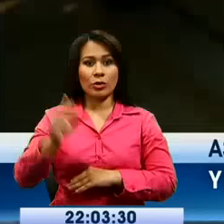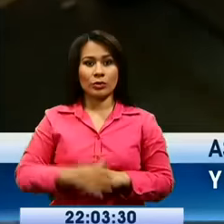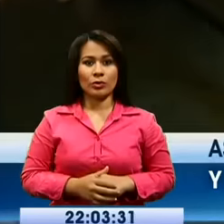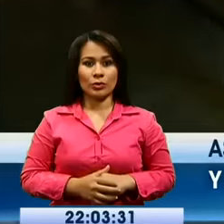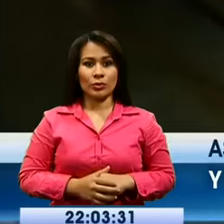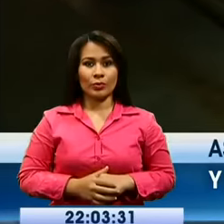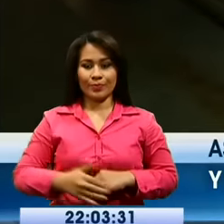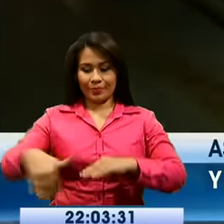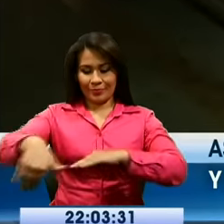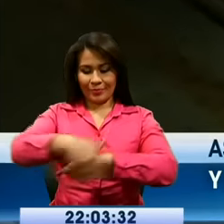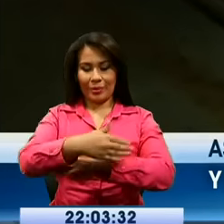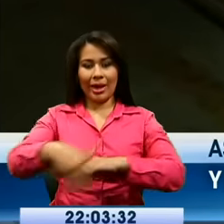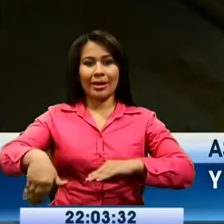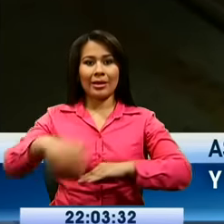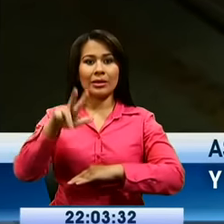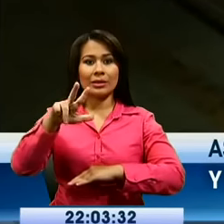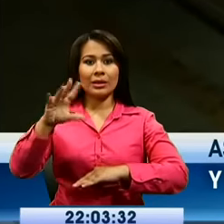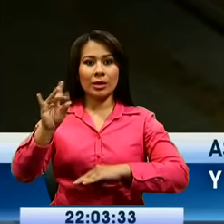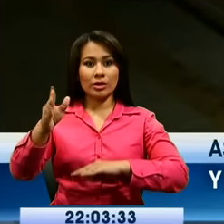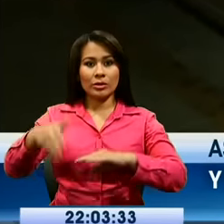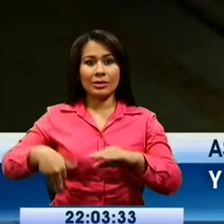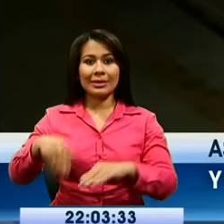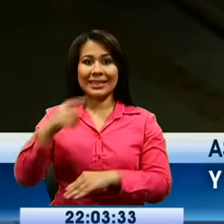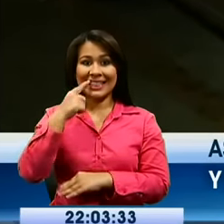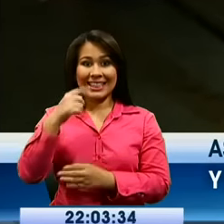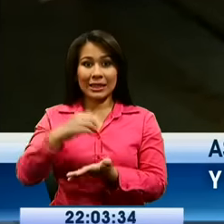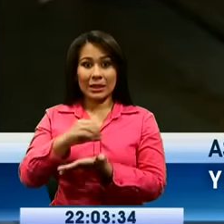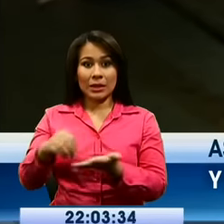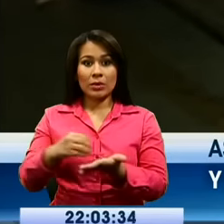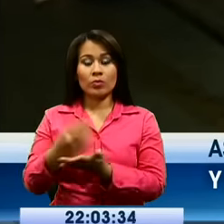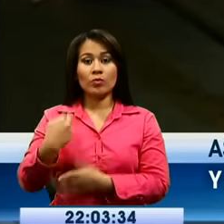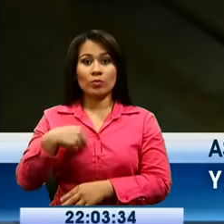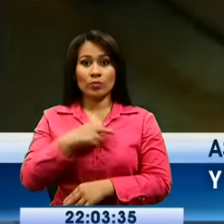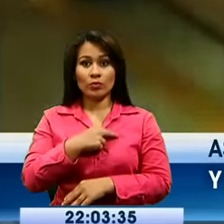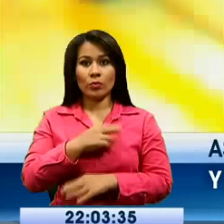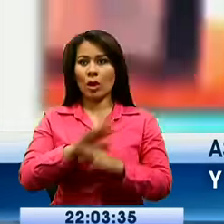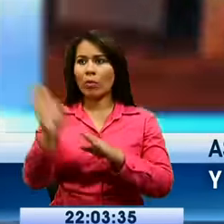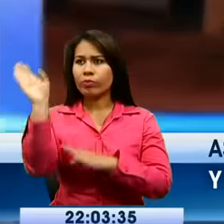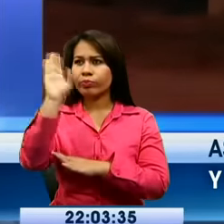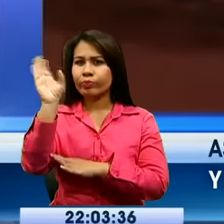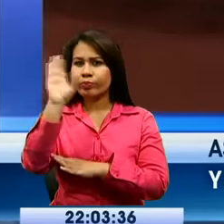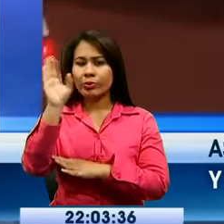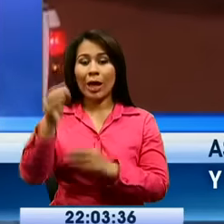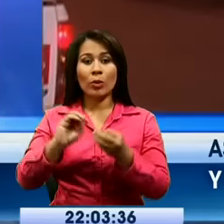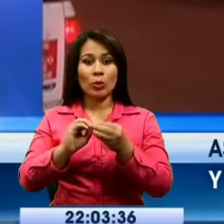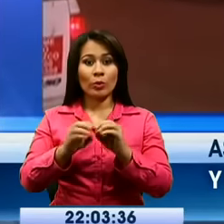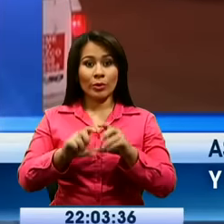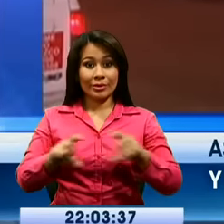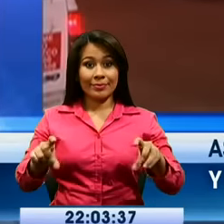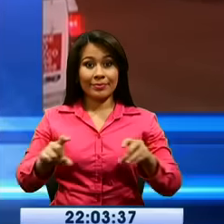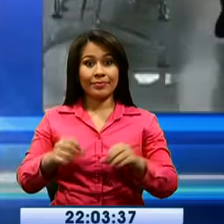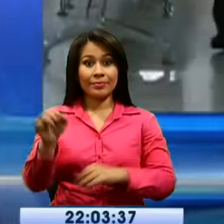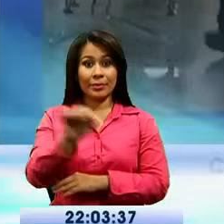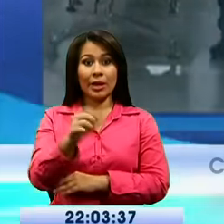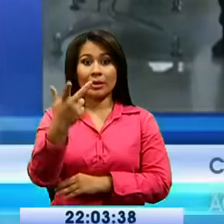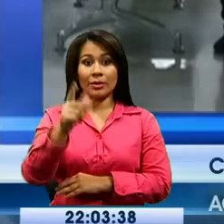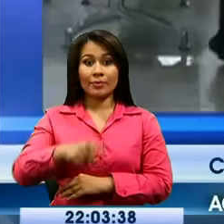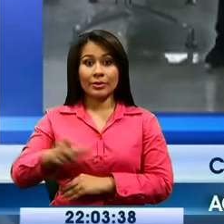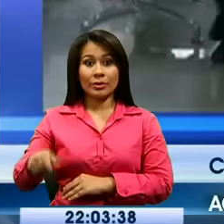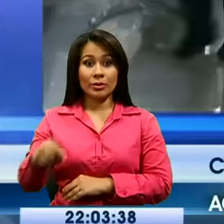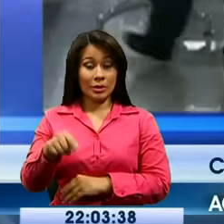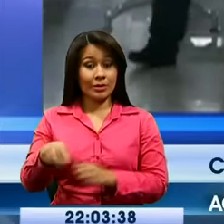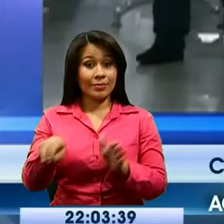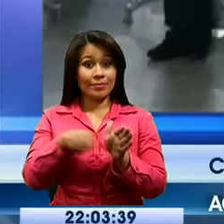policía pudo capturarlo. Desde el momento que ya teníamos ubicado tanto el vehículo como las tres personas que andaban ocupantes de ese